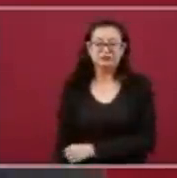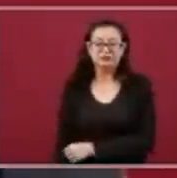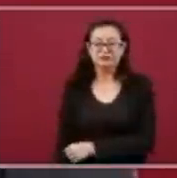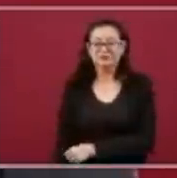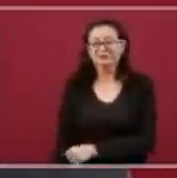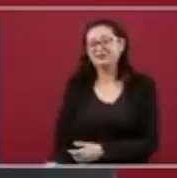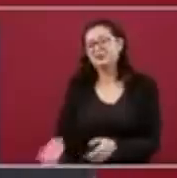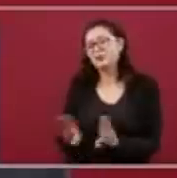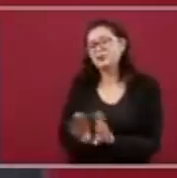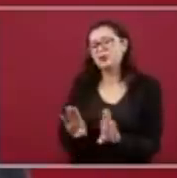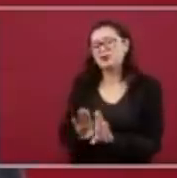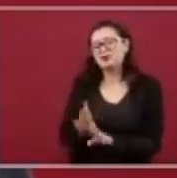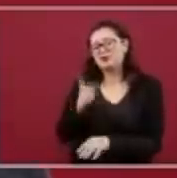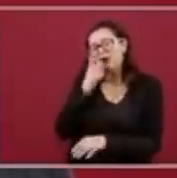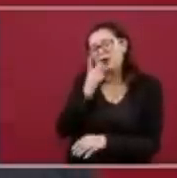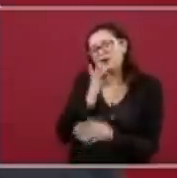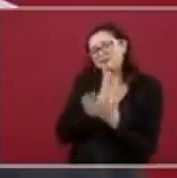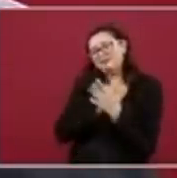ternuritas.